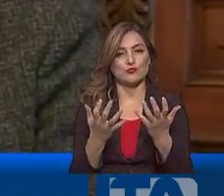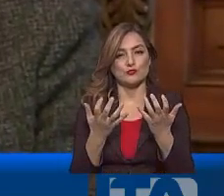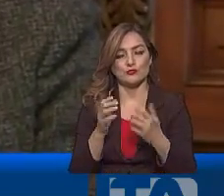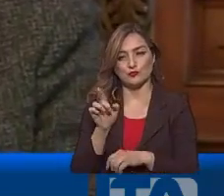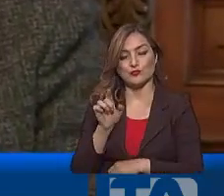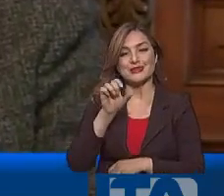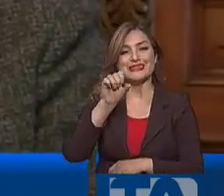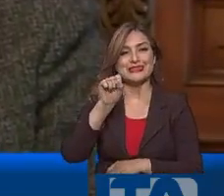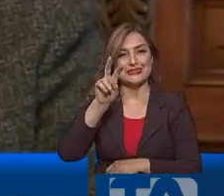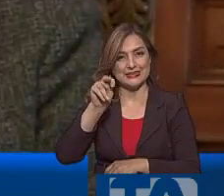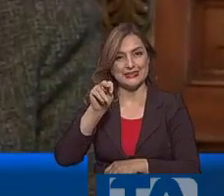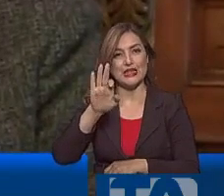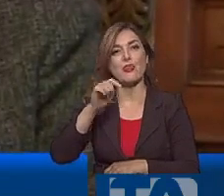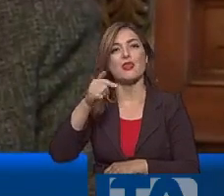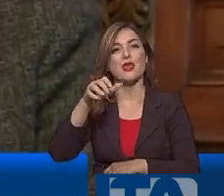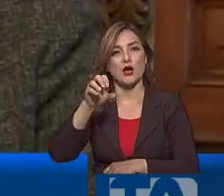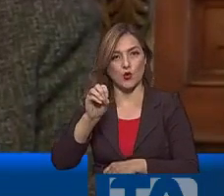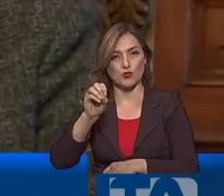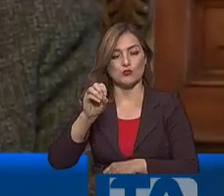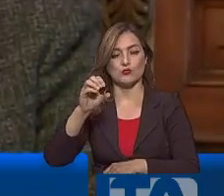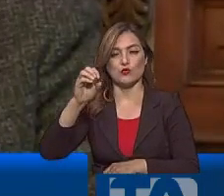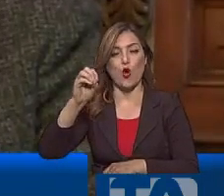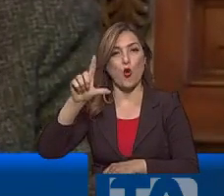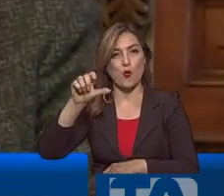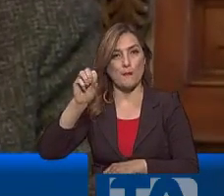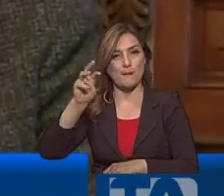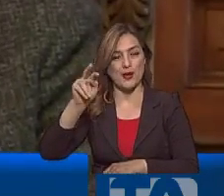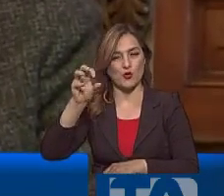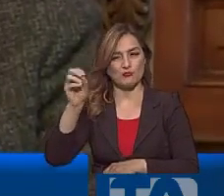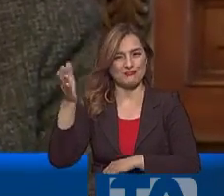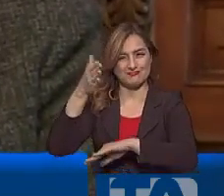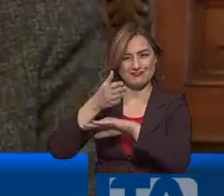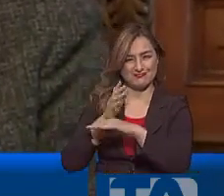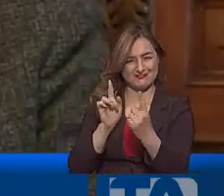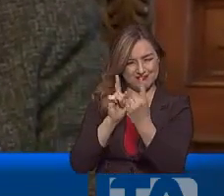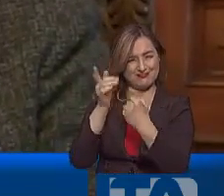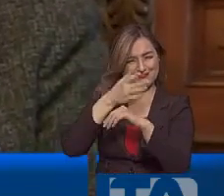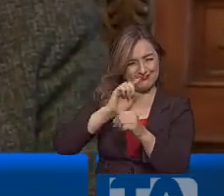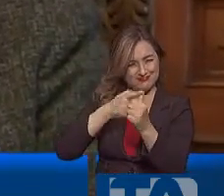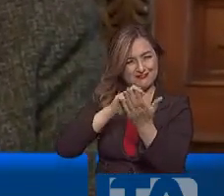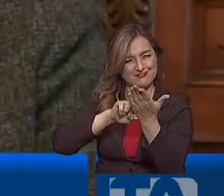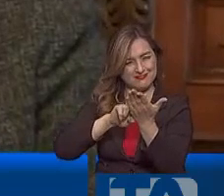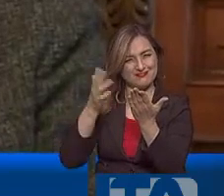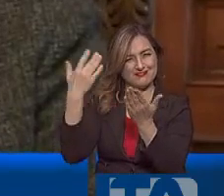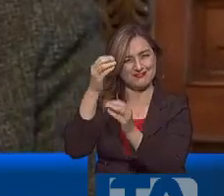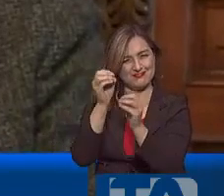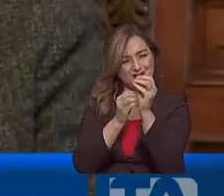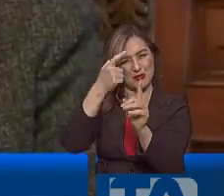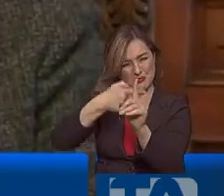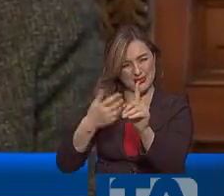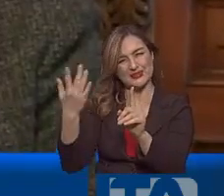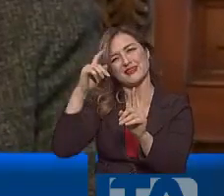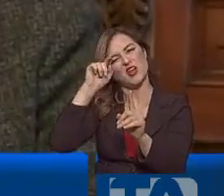Olmedo, como se lo dije en la primera reunión que tuvimos en mi despacho hace algunos meses